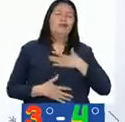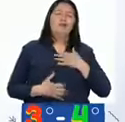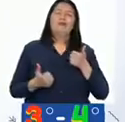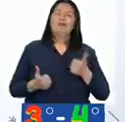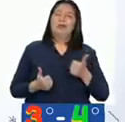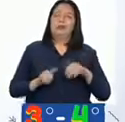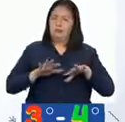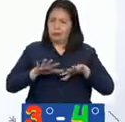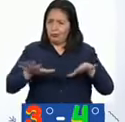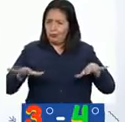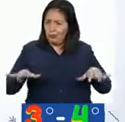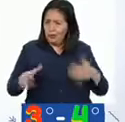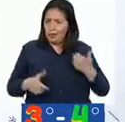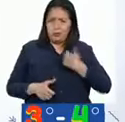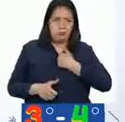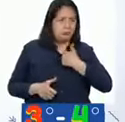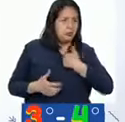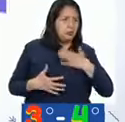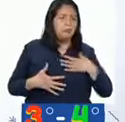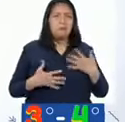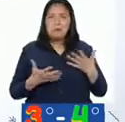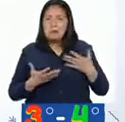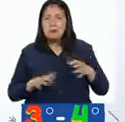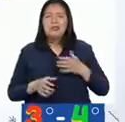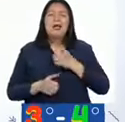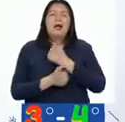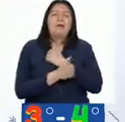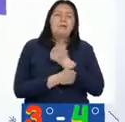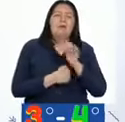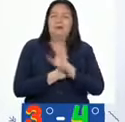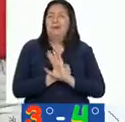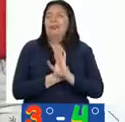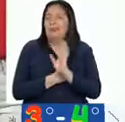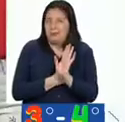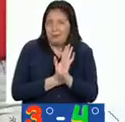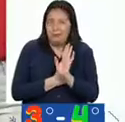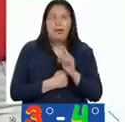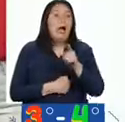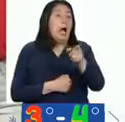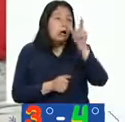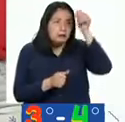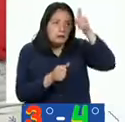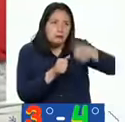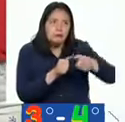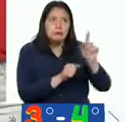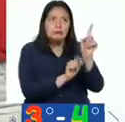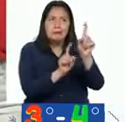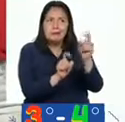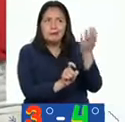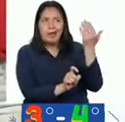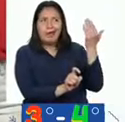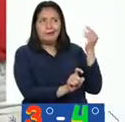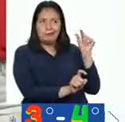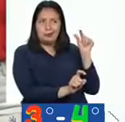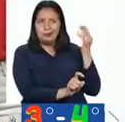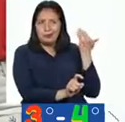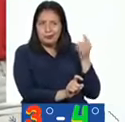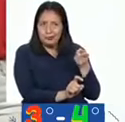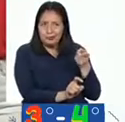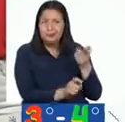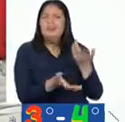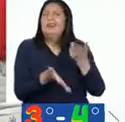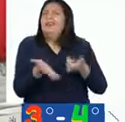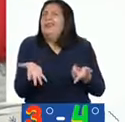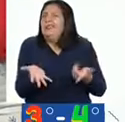el lugar donde podemos ser nosotros mismos y que amamos y protegemos. ¿Recuerdan la pregunta que hicimos hace unos minutos?